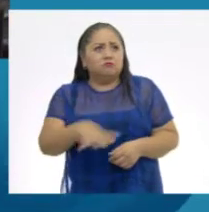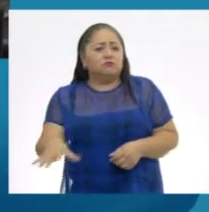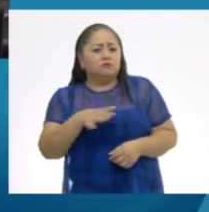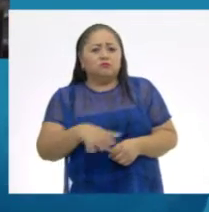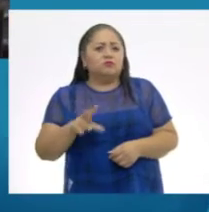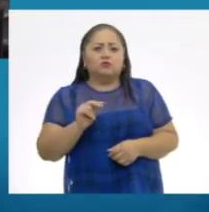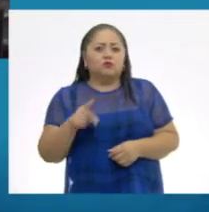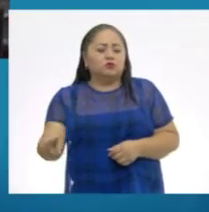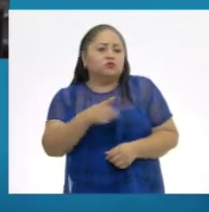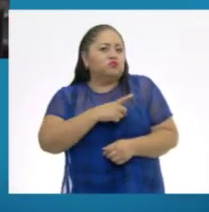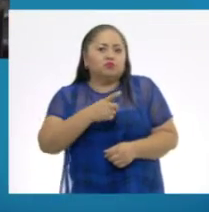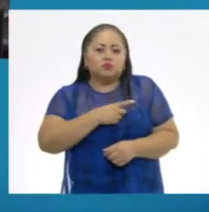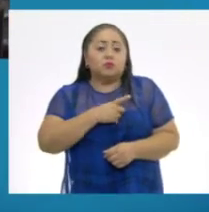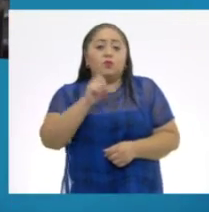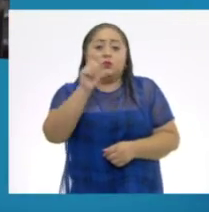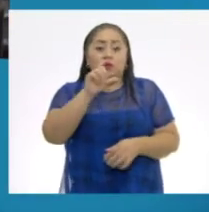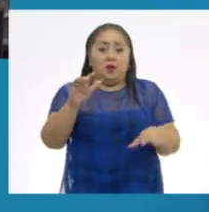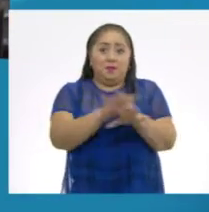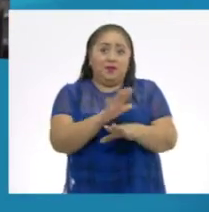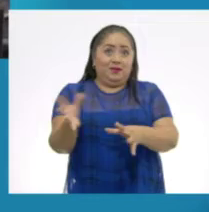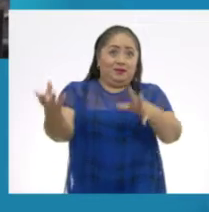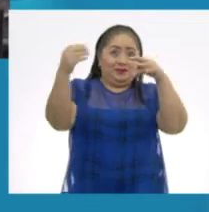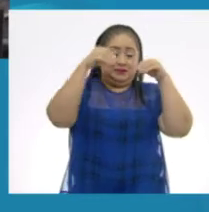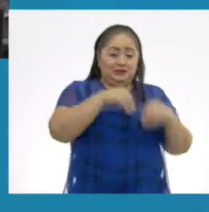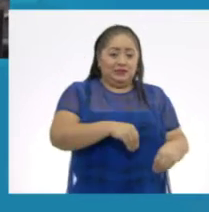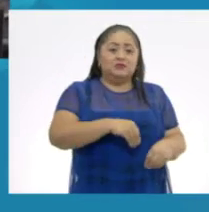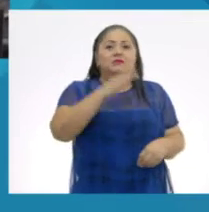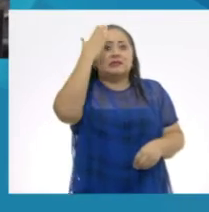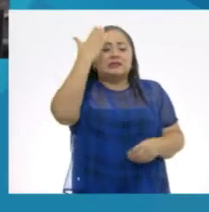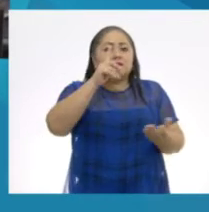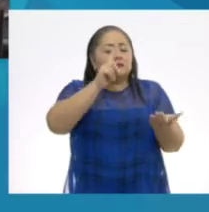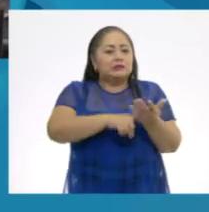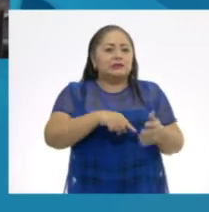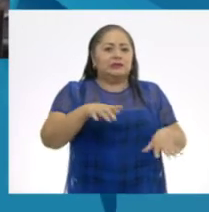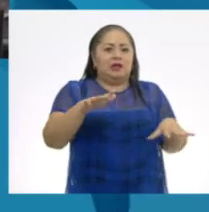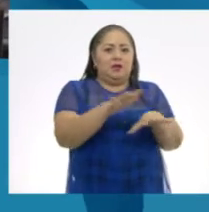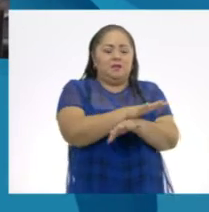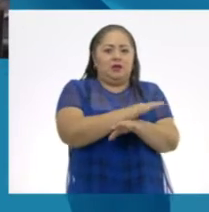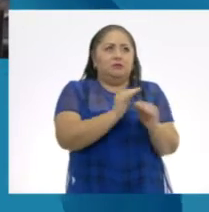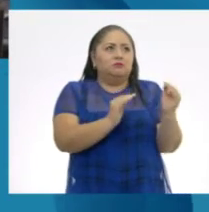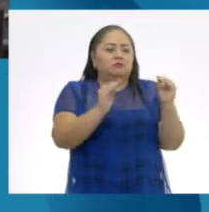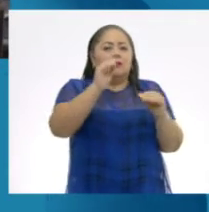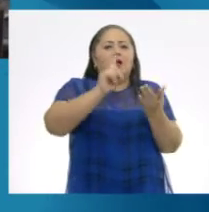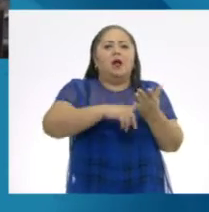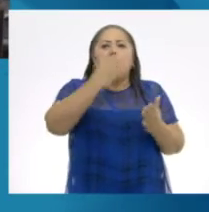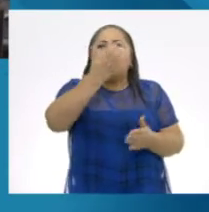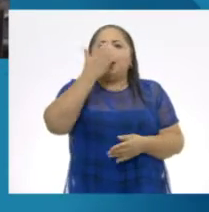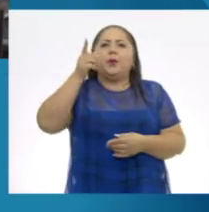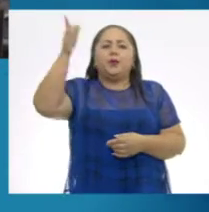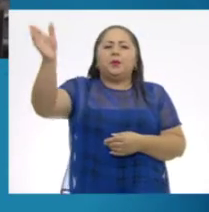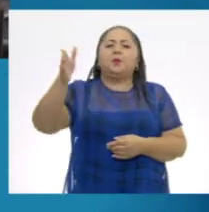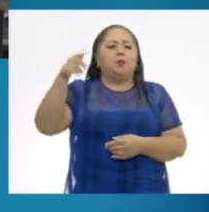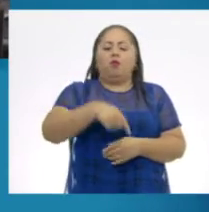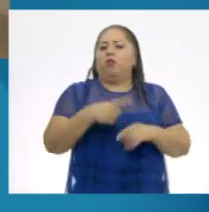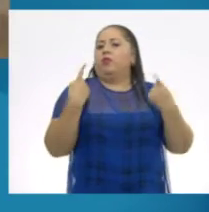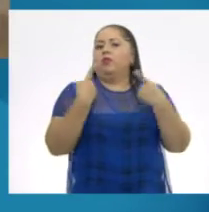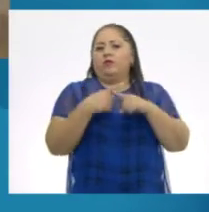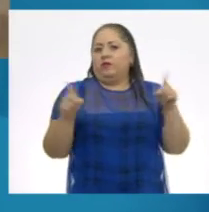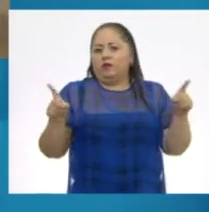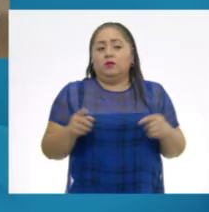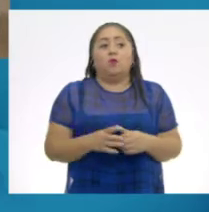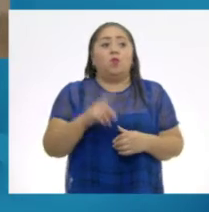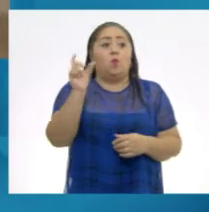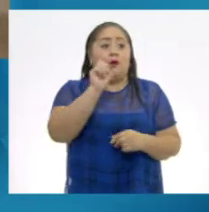hacerlos por sí solos. Una vez que se cambiaran acá, sabían que iba a cambiar el nivel al cual ellos estaban acostumbrados.